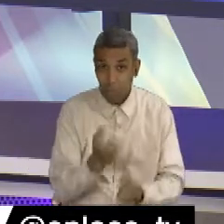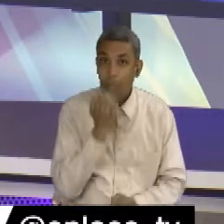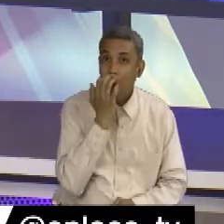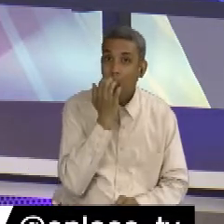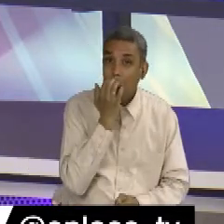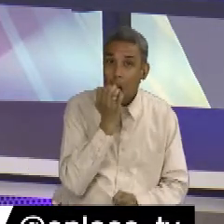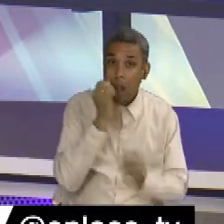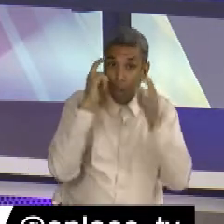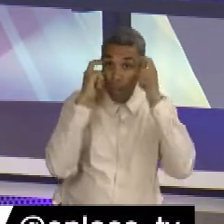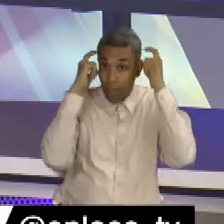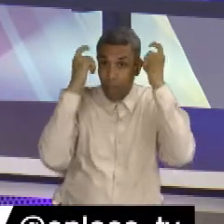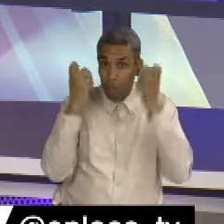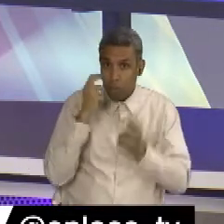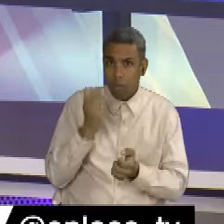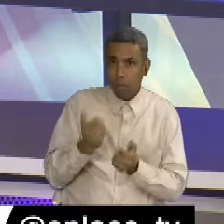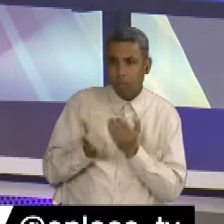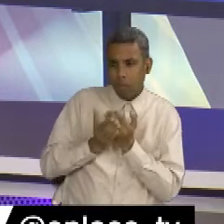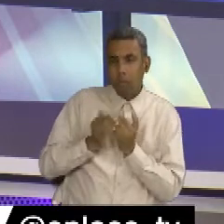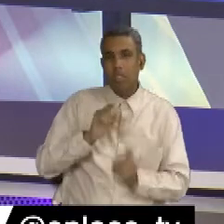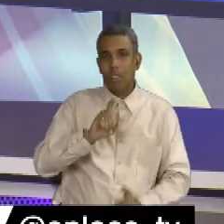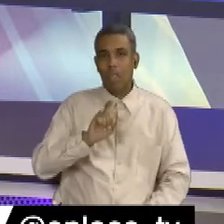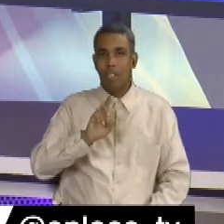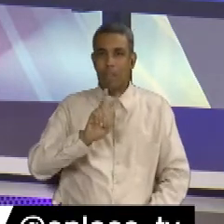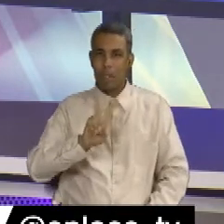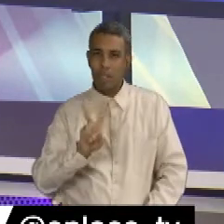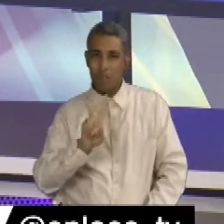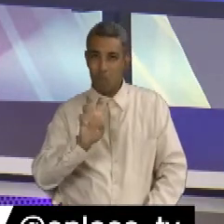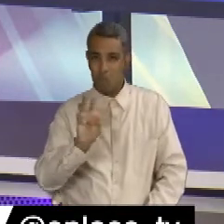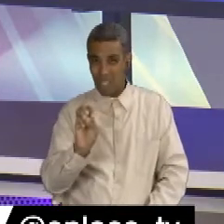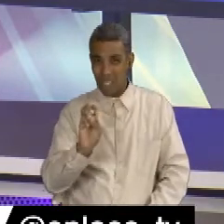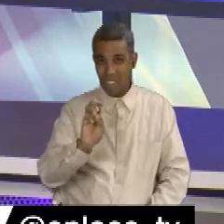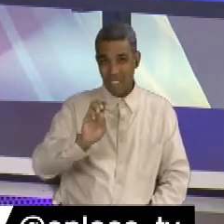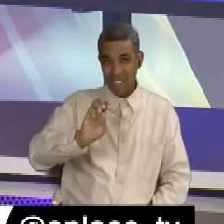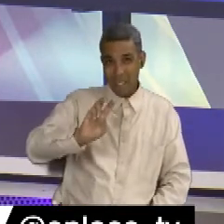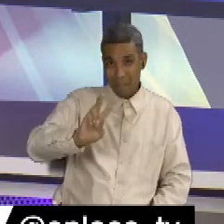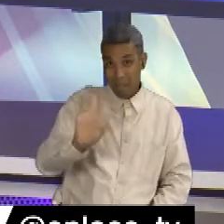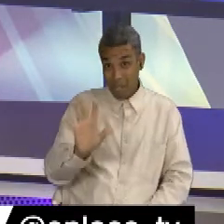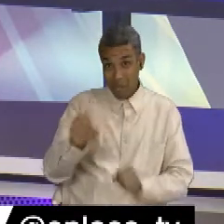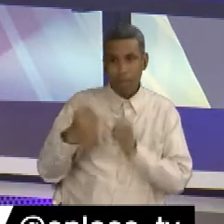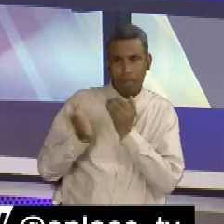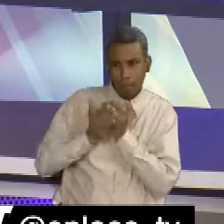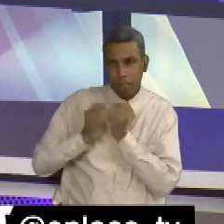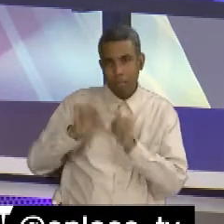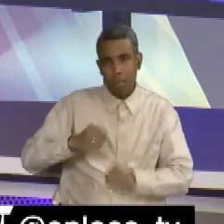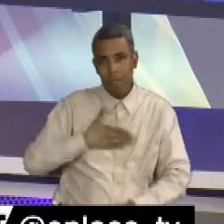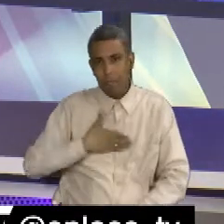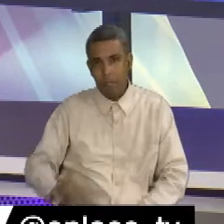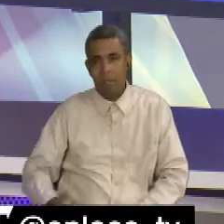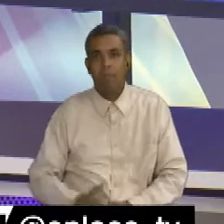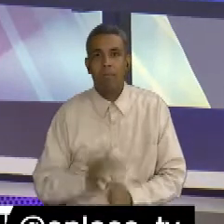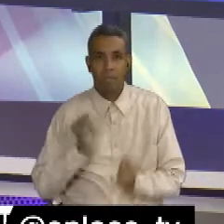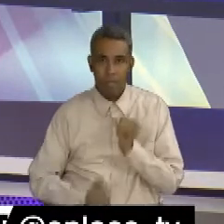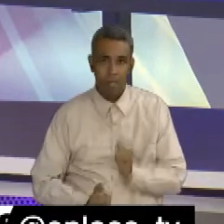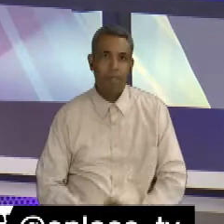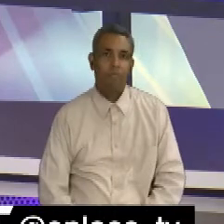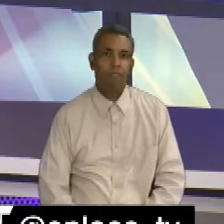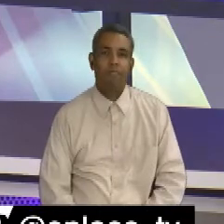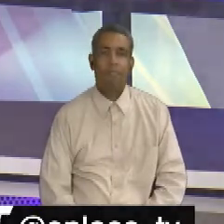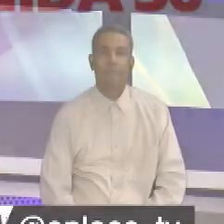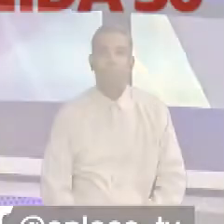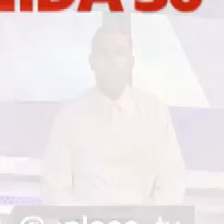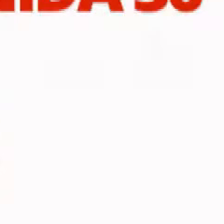sector, comuníquese al 622-8095. Y con esta buena información hemos llegado al final de esta emisión. Pero antes de despedirnos,